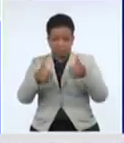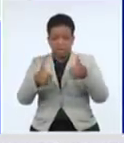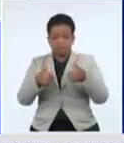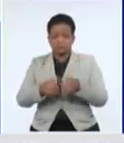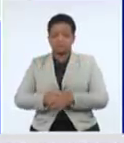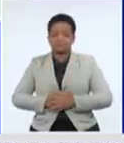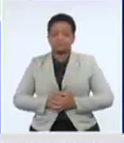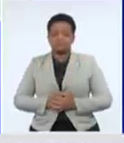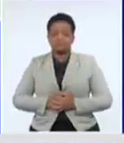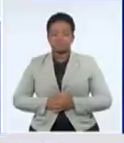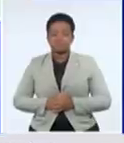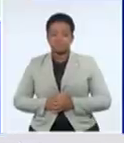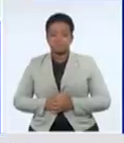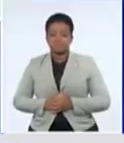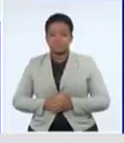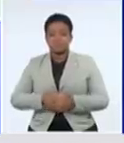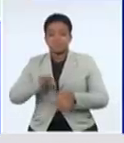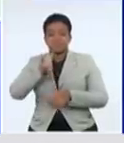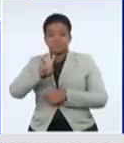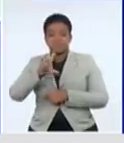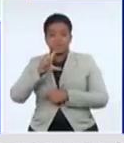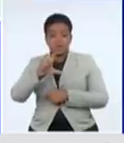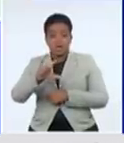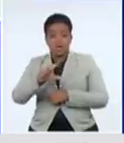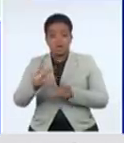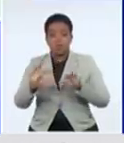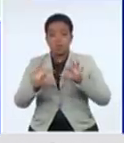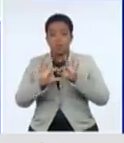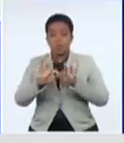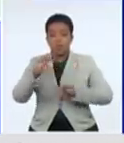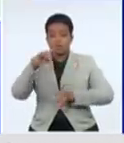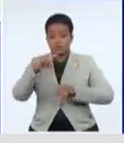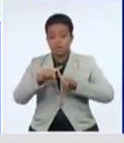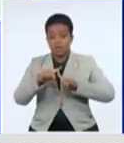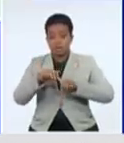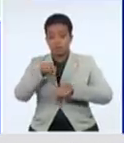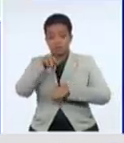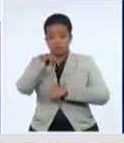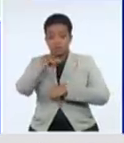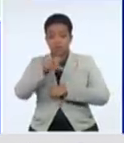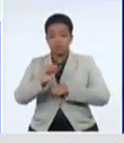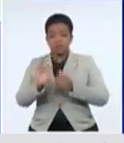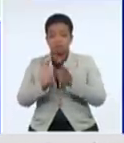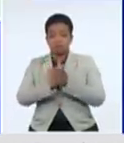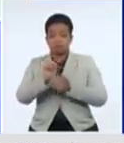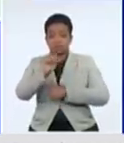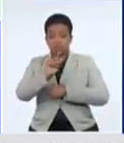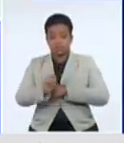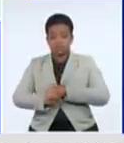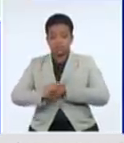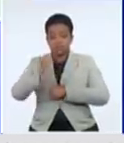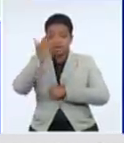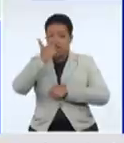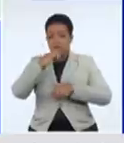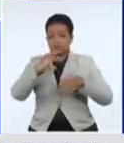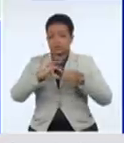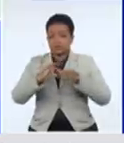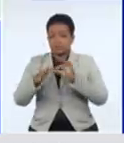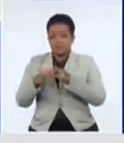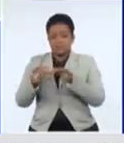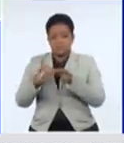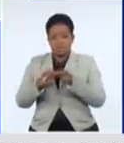Clara, Guantánamo, Pinar del Río, Mayabeque, Artemisa, Santiago de